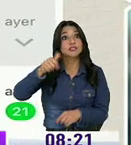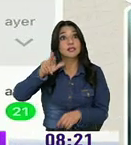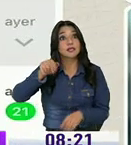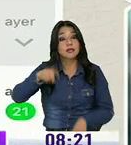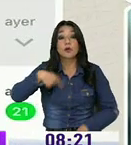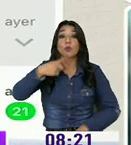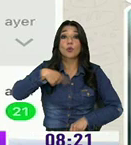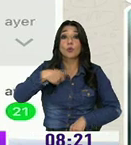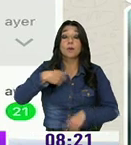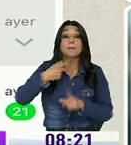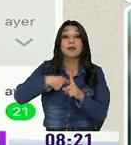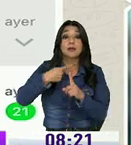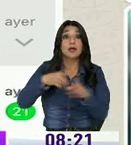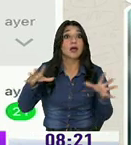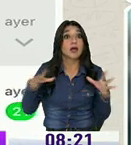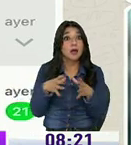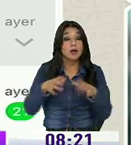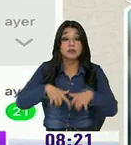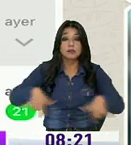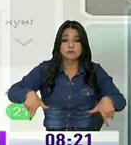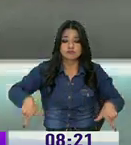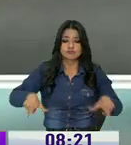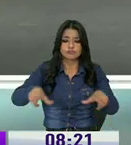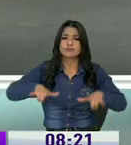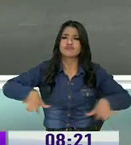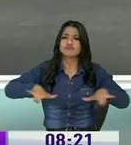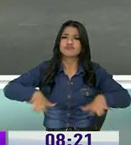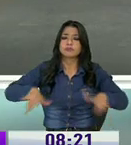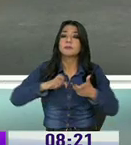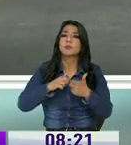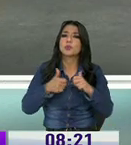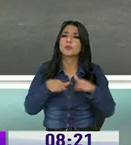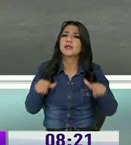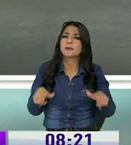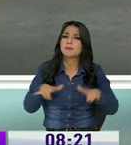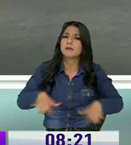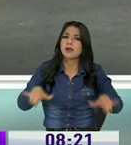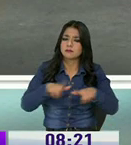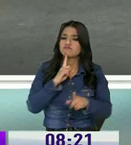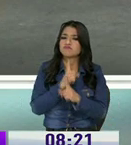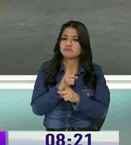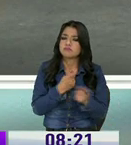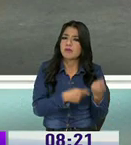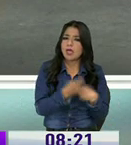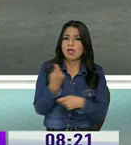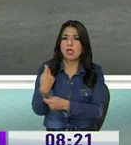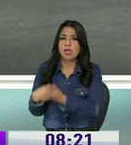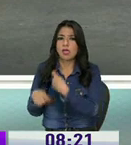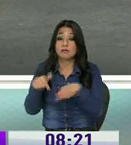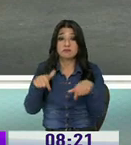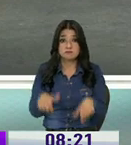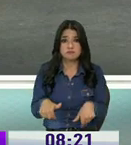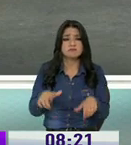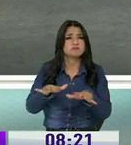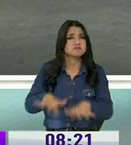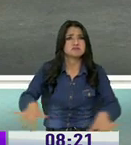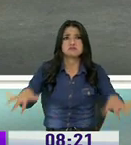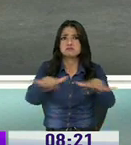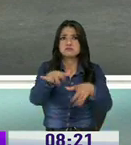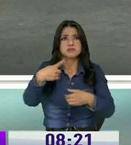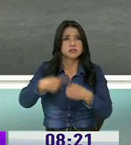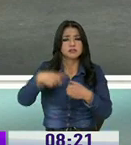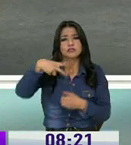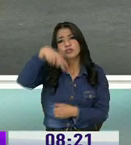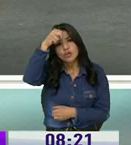tomadas totalmente todas las aceras. Qué pena, este es un problema que no solamente hay en este sector de la ciudad, sino también